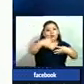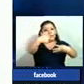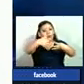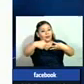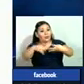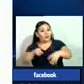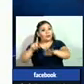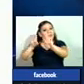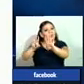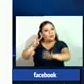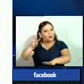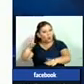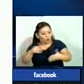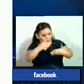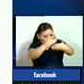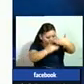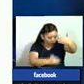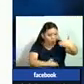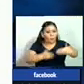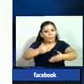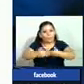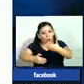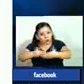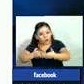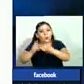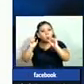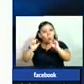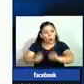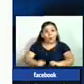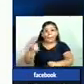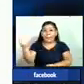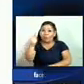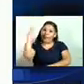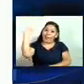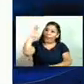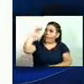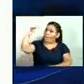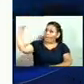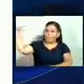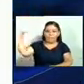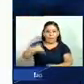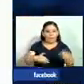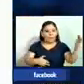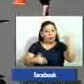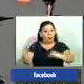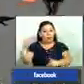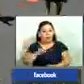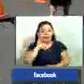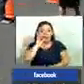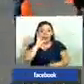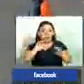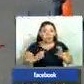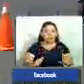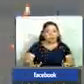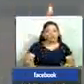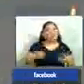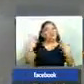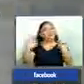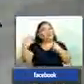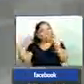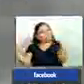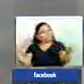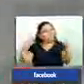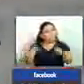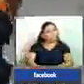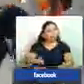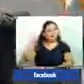el cual establece un proceso para el retorno de los salvadoreños que aún continúan varados. Según datos del gobierno a la fecha se han repatriado más